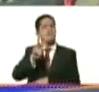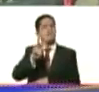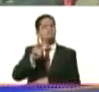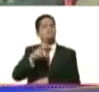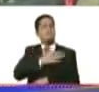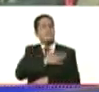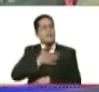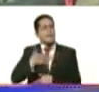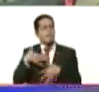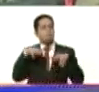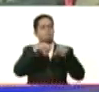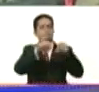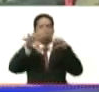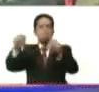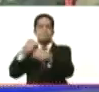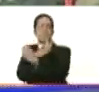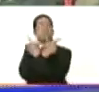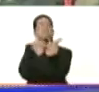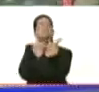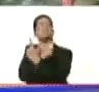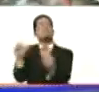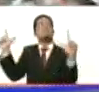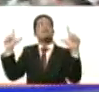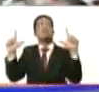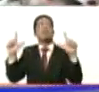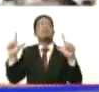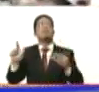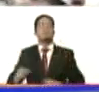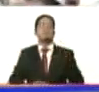conquistar su libertad, su independencia,